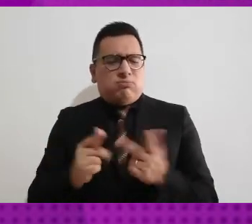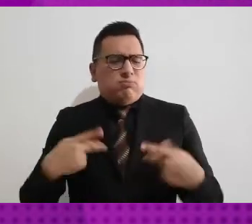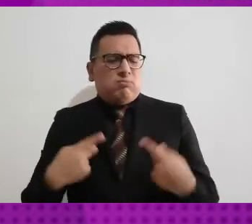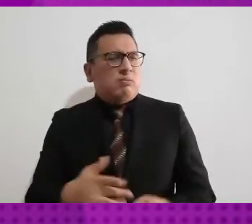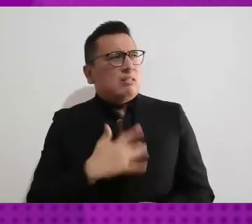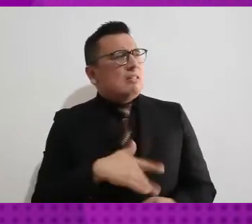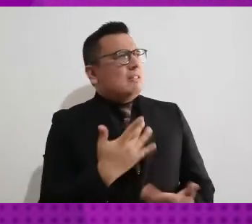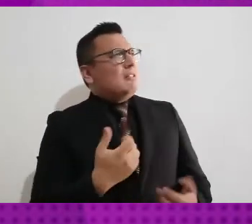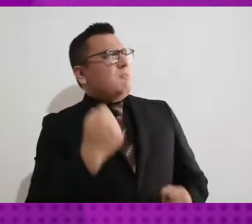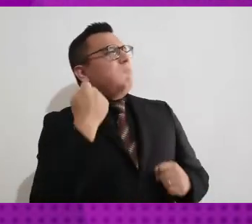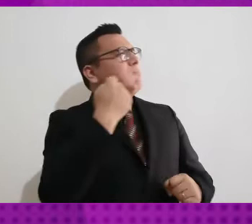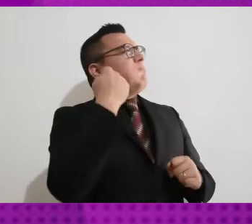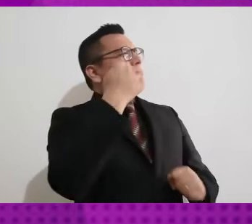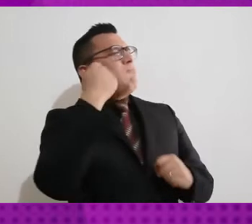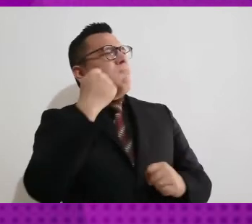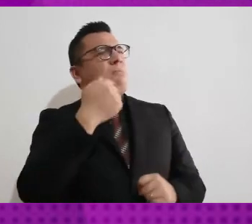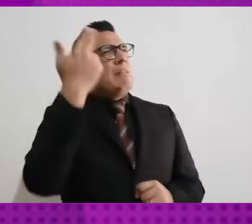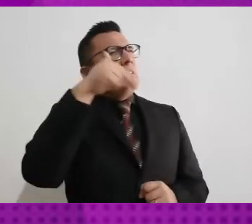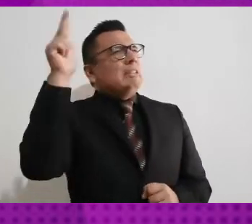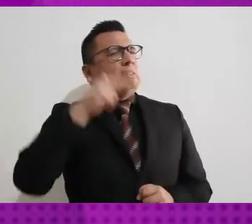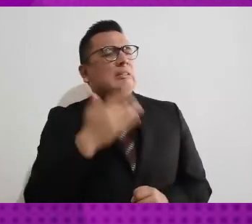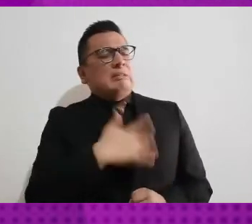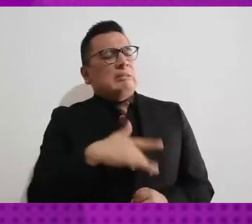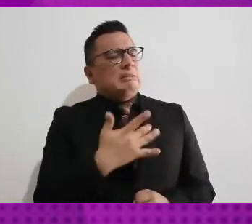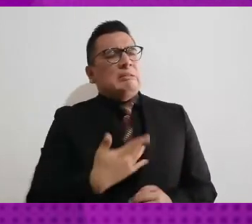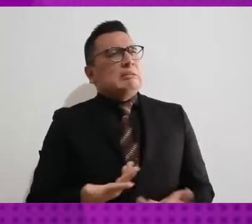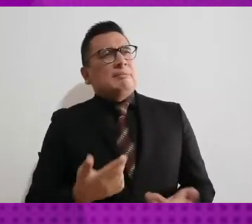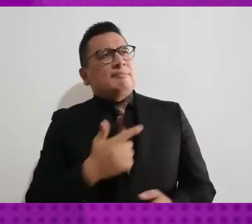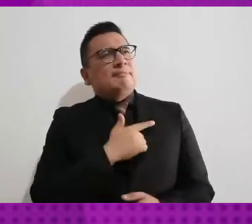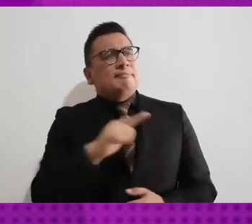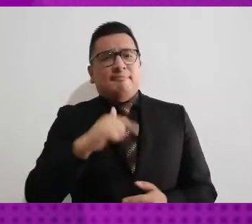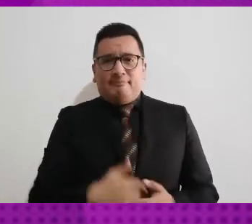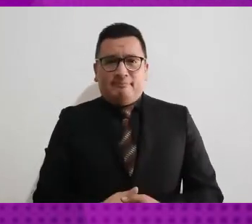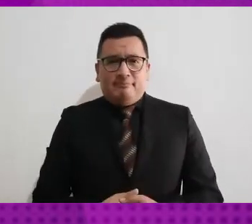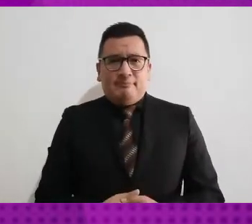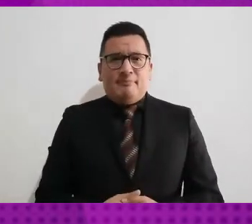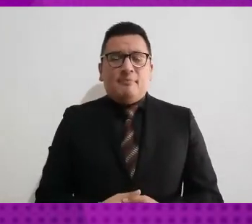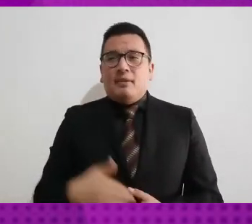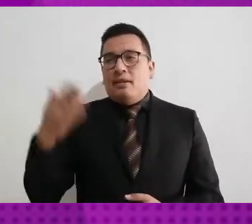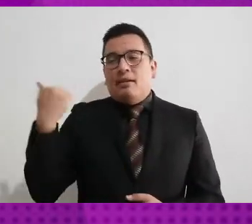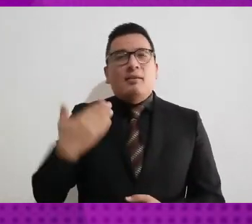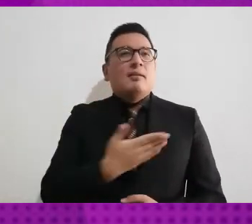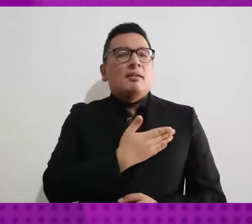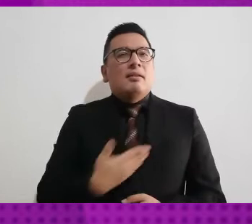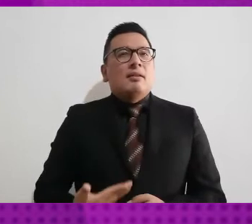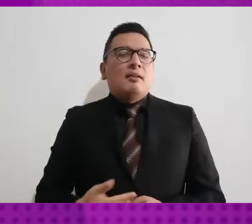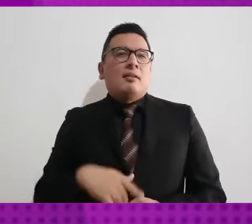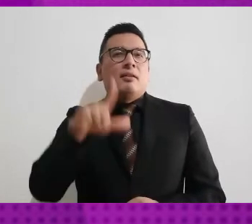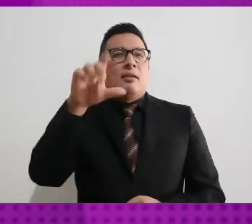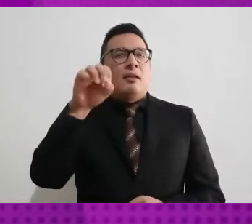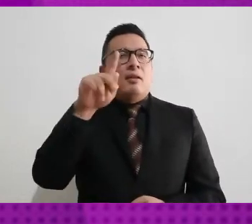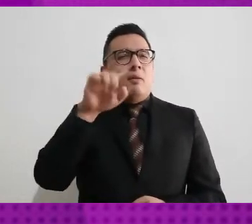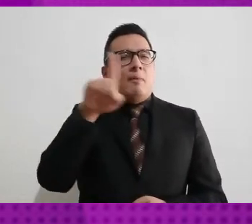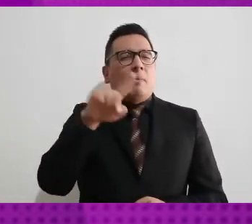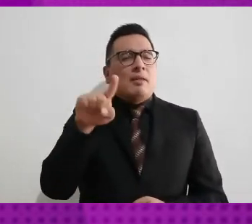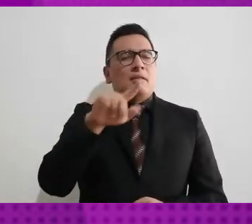reforma, la conocida como la LOPE, ¿no? La reforma electoral que promovió el entonces presidente López